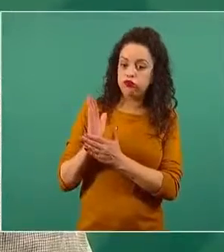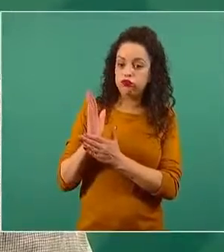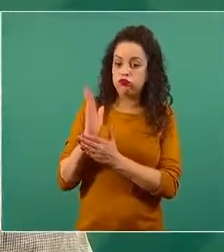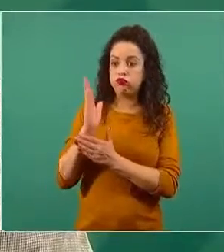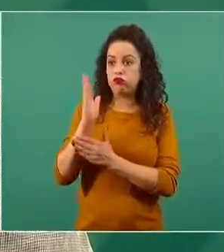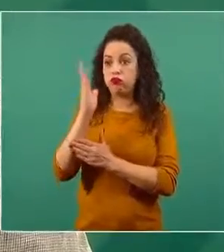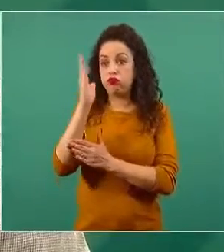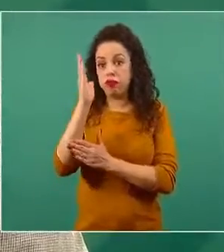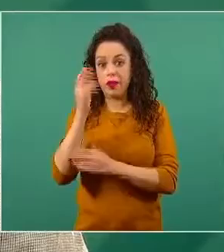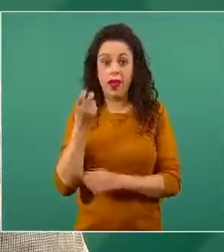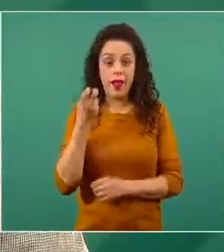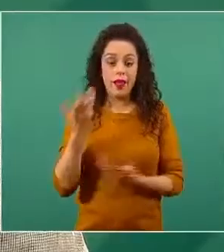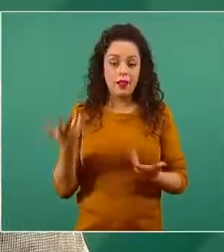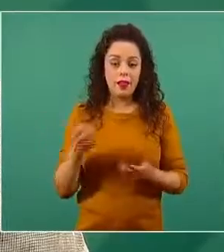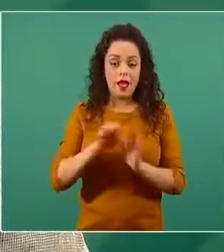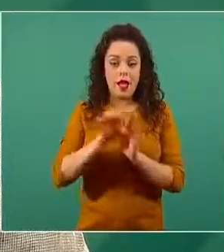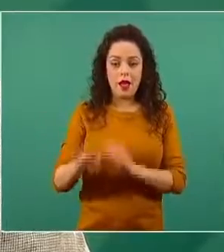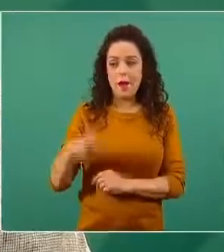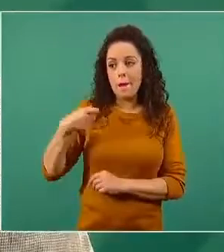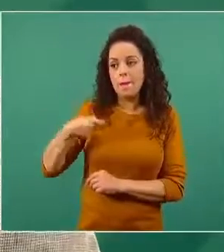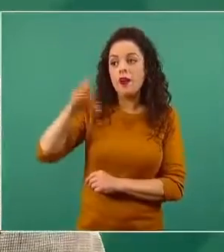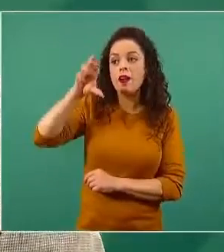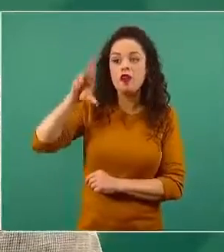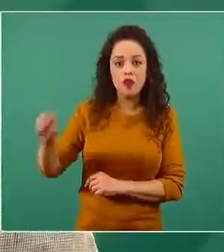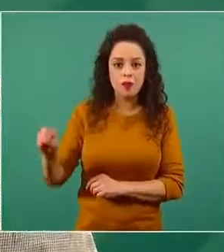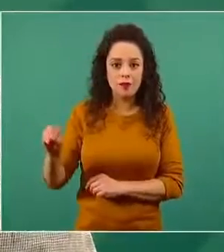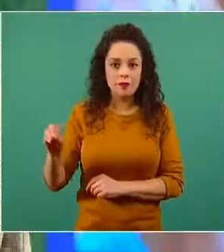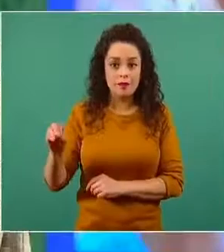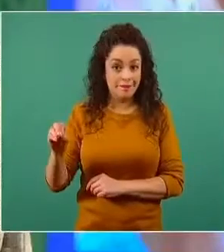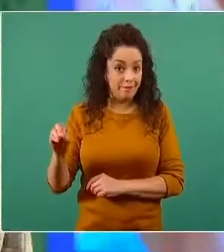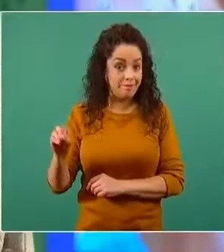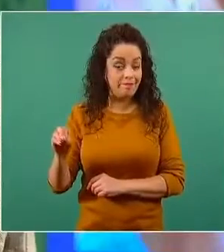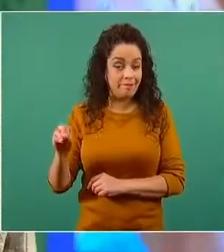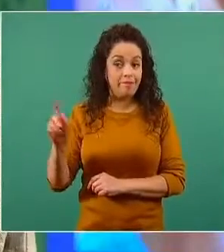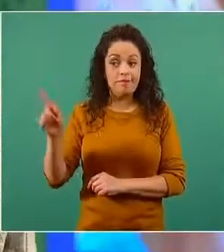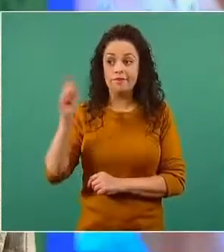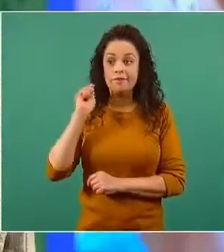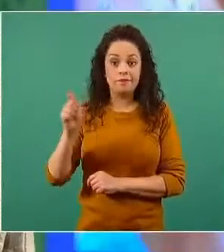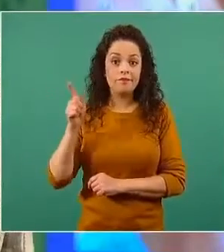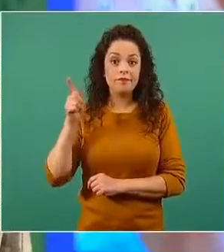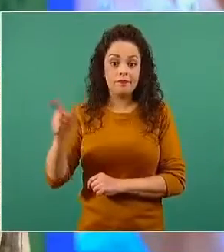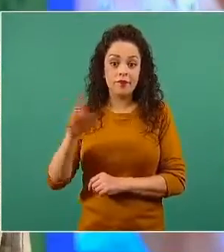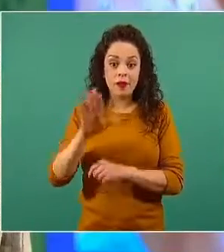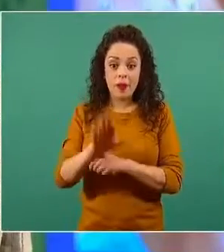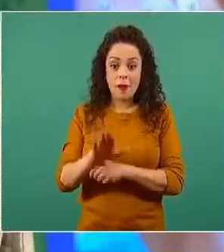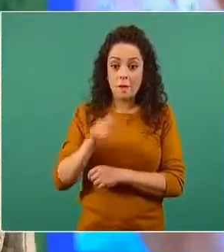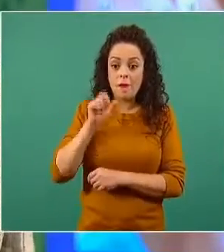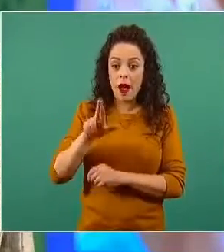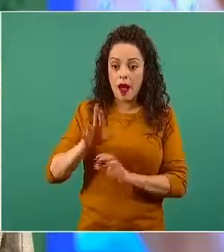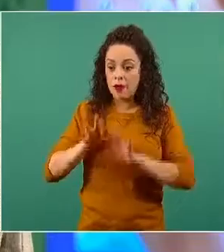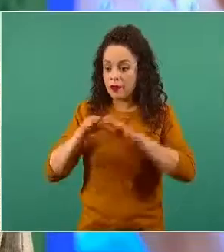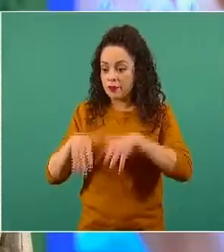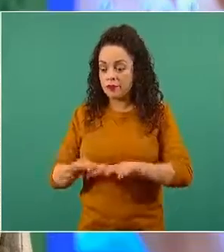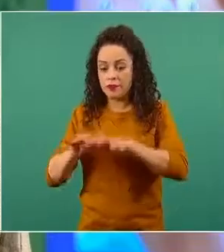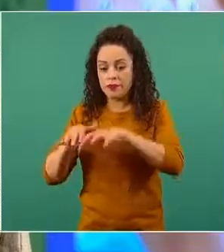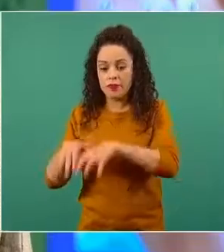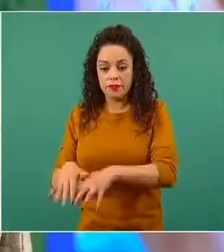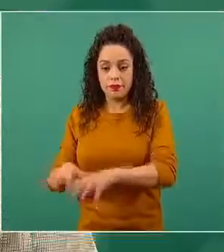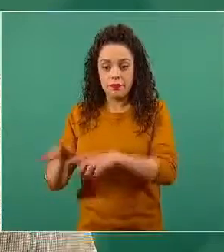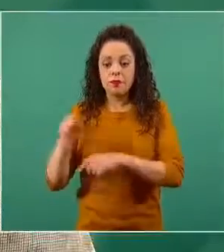estado comentando de Quintana Roo, una zona costera, una zona que económicamente